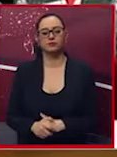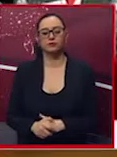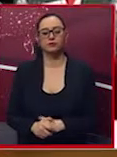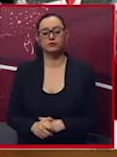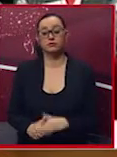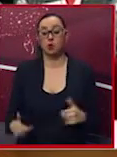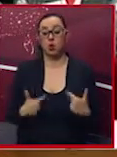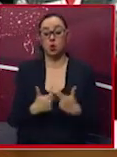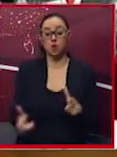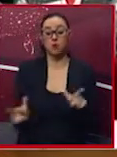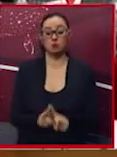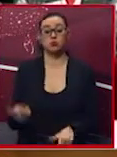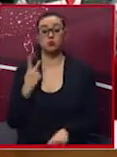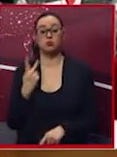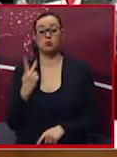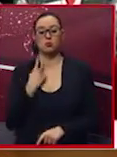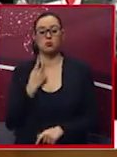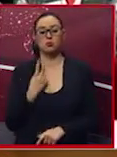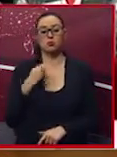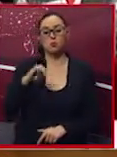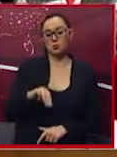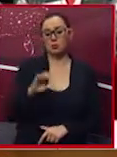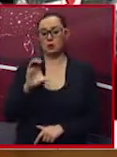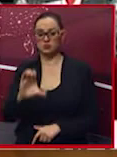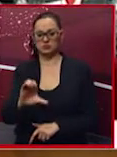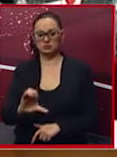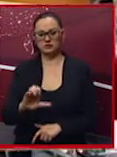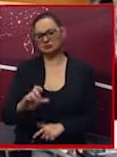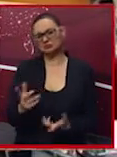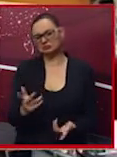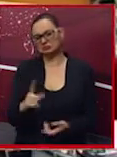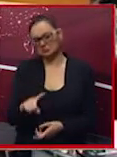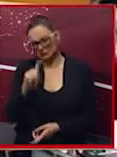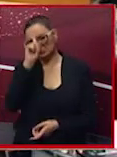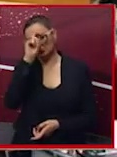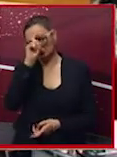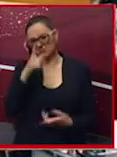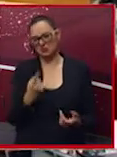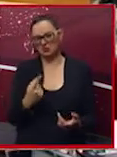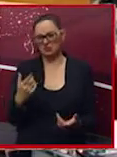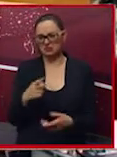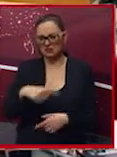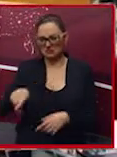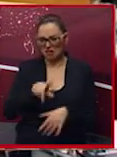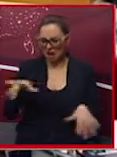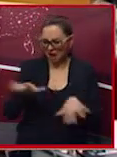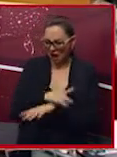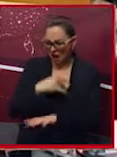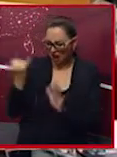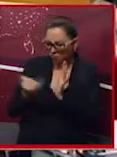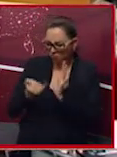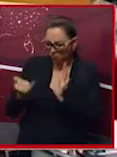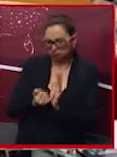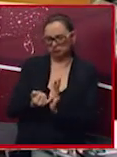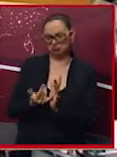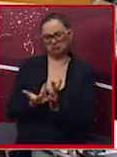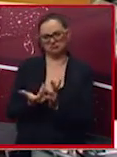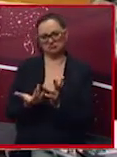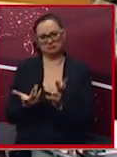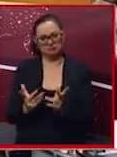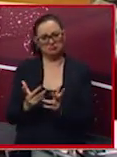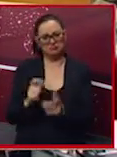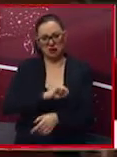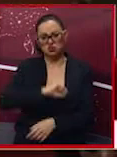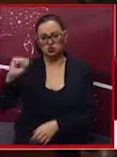El grupo parlamentario del Partido Movimiento Ciudadano cuestionó los resultados de la reforma fiscal que ocasionó, dijo, incremento